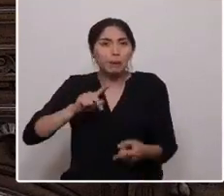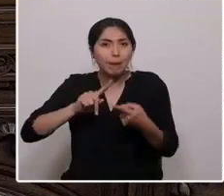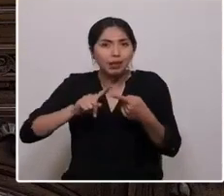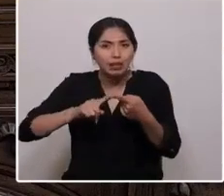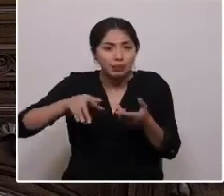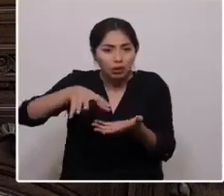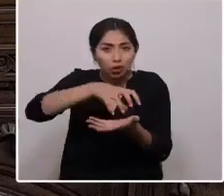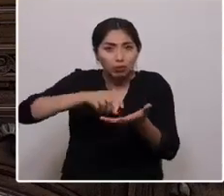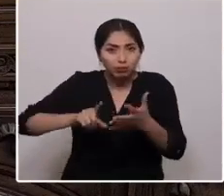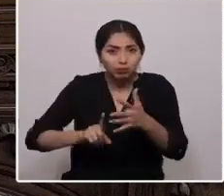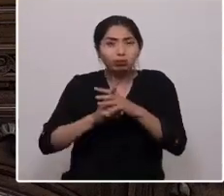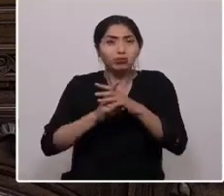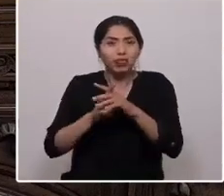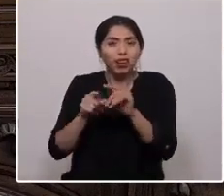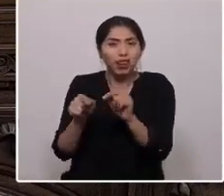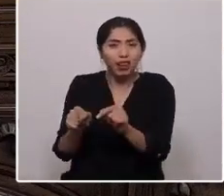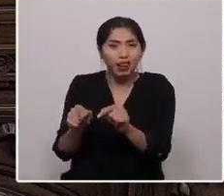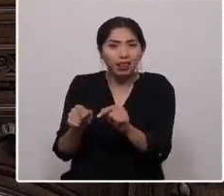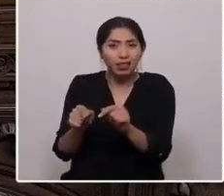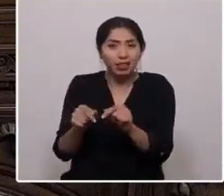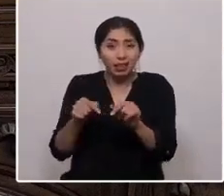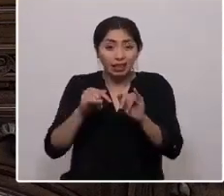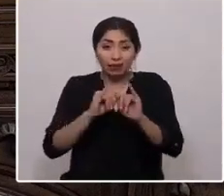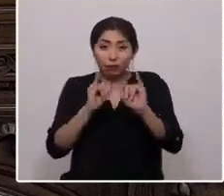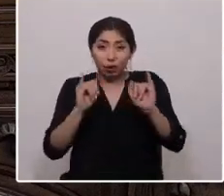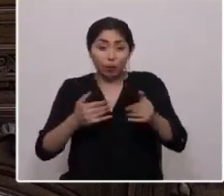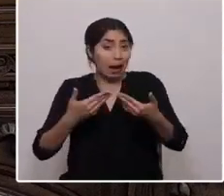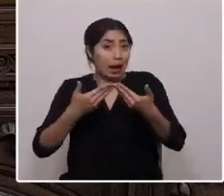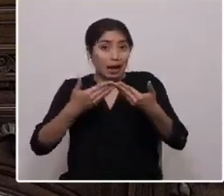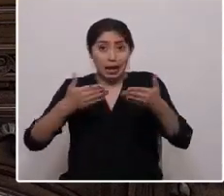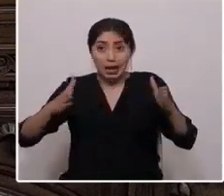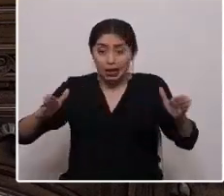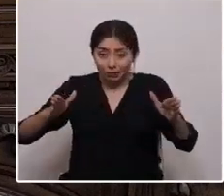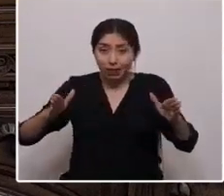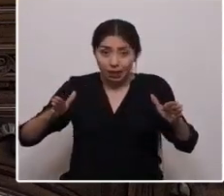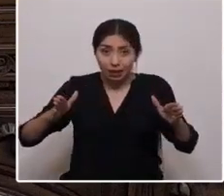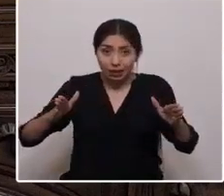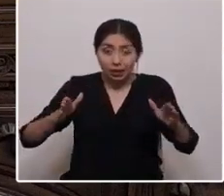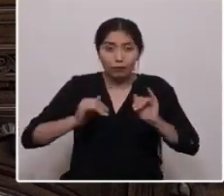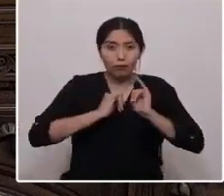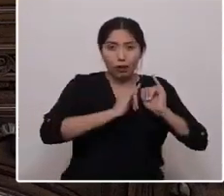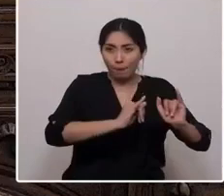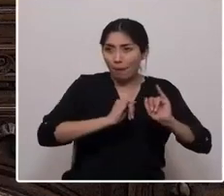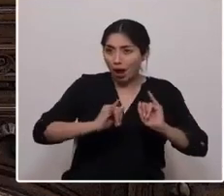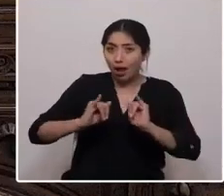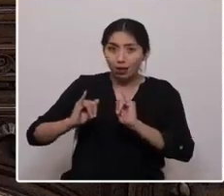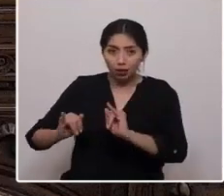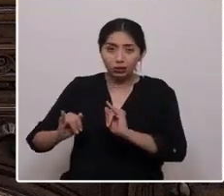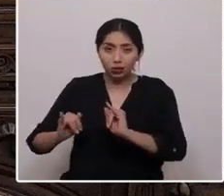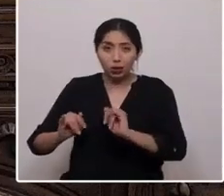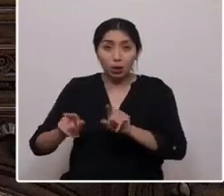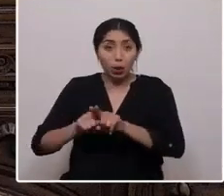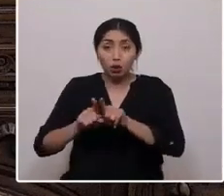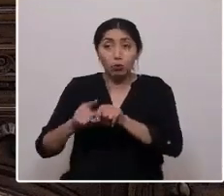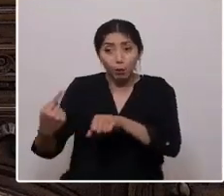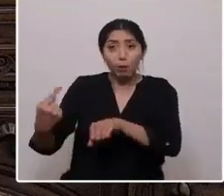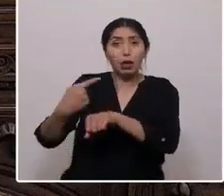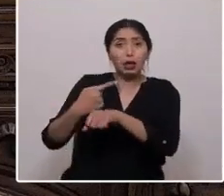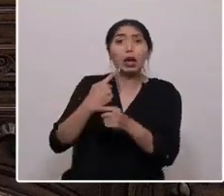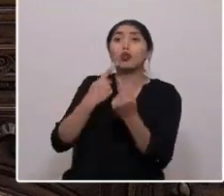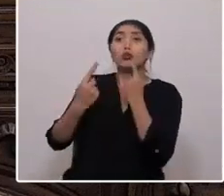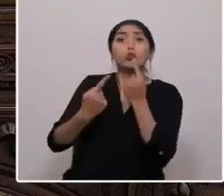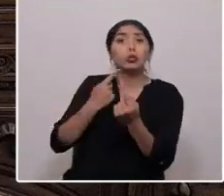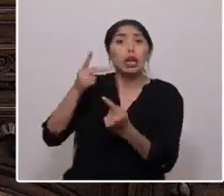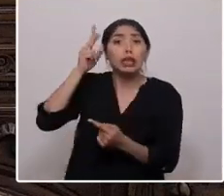a través de mecanismos libres previos e informados como mandata la consulta indígena no